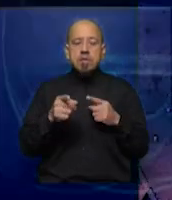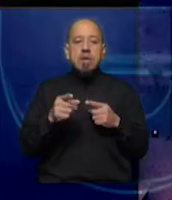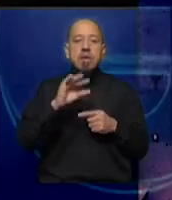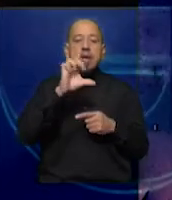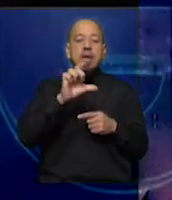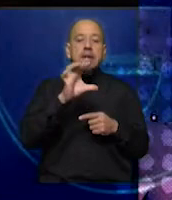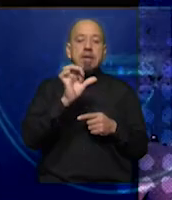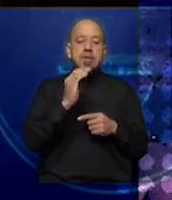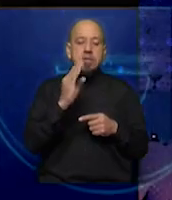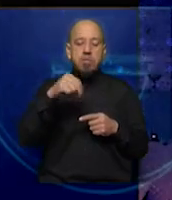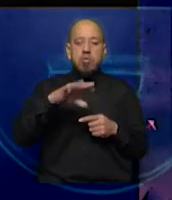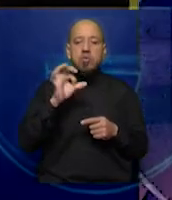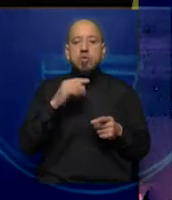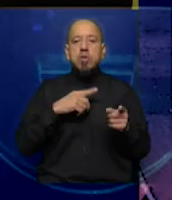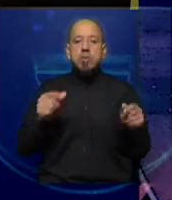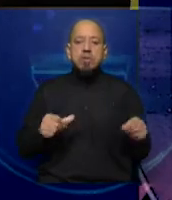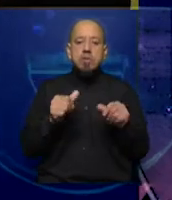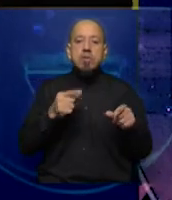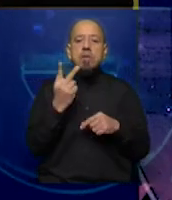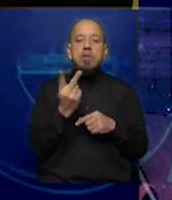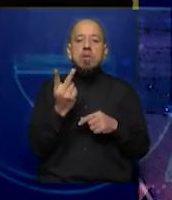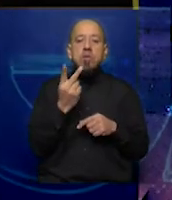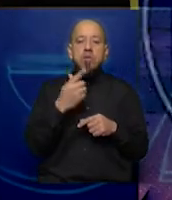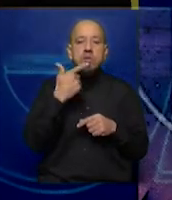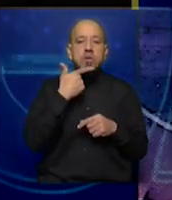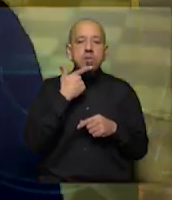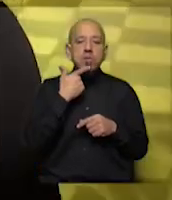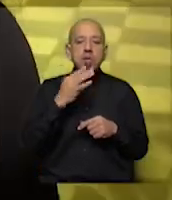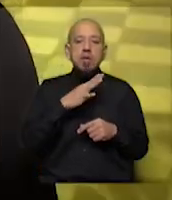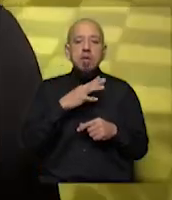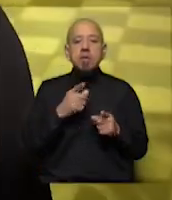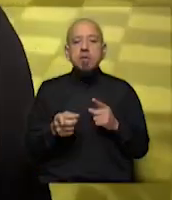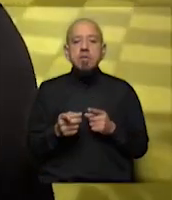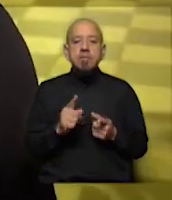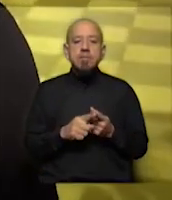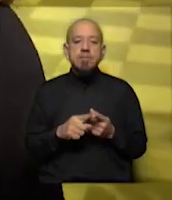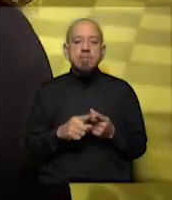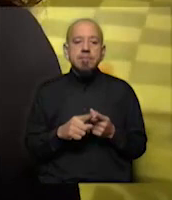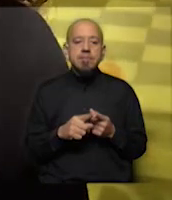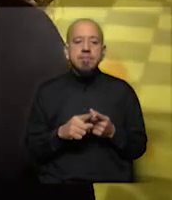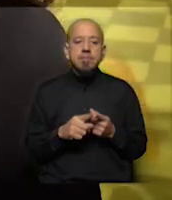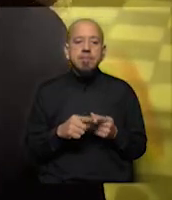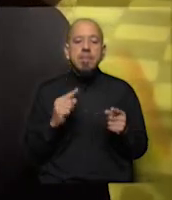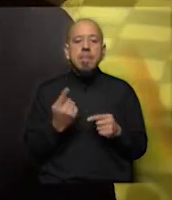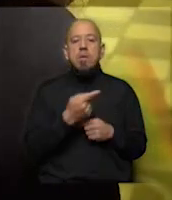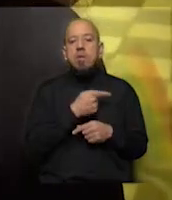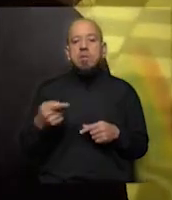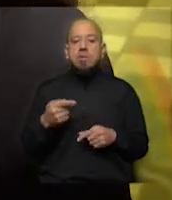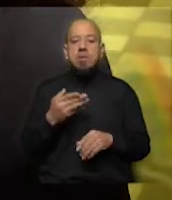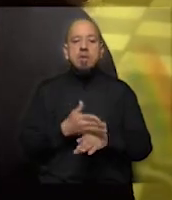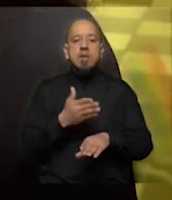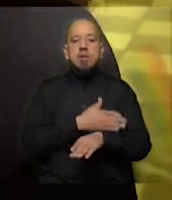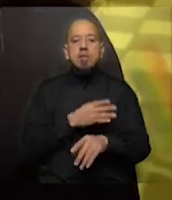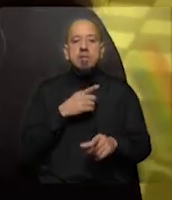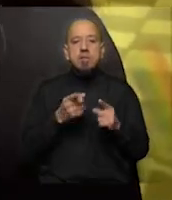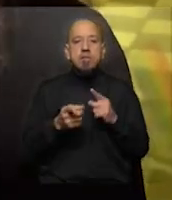de esta fiesta que nosotros vamos a hacer el 22 de septiembre. Ahí va. Vamos a hablar un poco de eso. Una semana antes de la marcha, ustedes